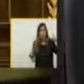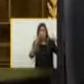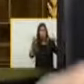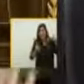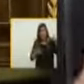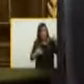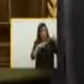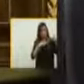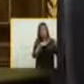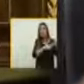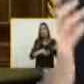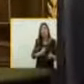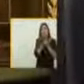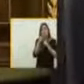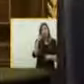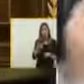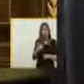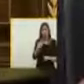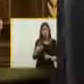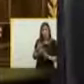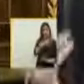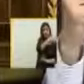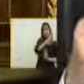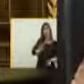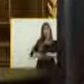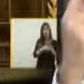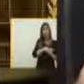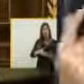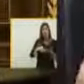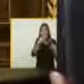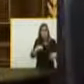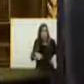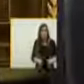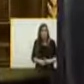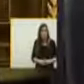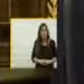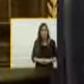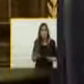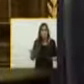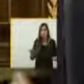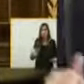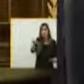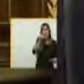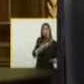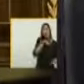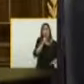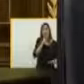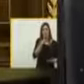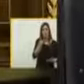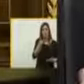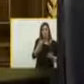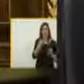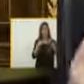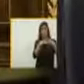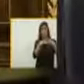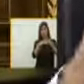decir, metemos todo en un cesto, remexemos y eso es la... Y eso es un gobierno importante por la única razón de que quita a Rajoy del sitio.